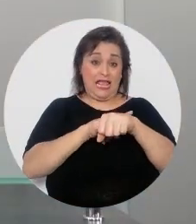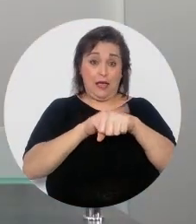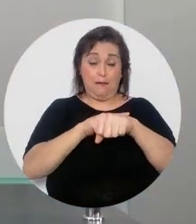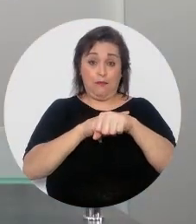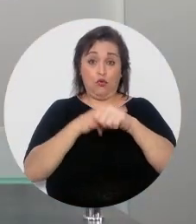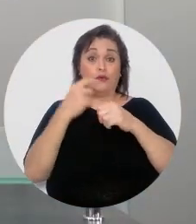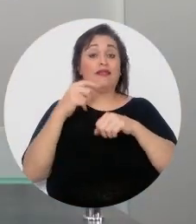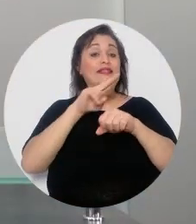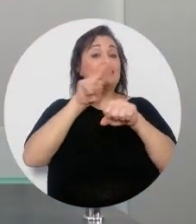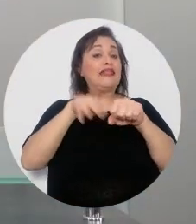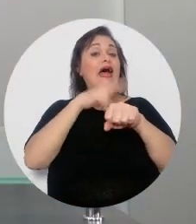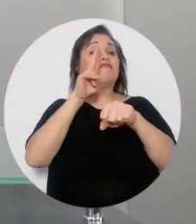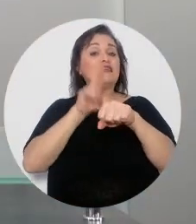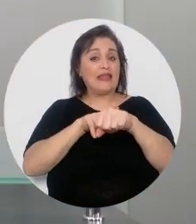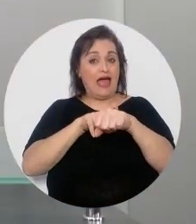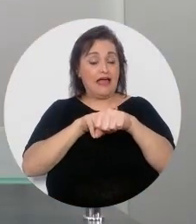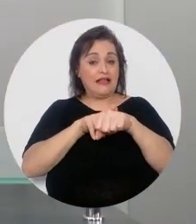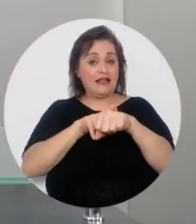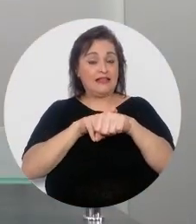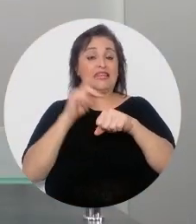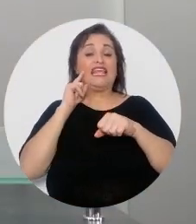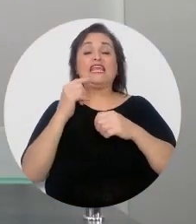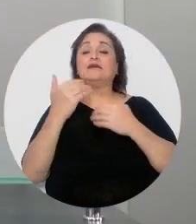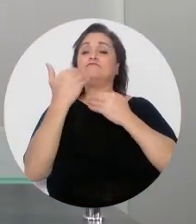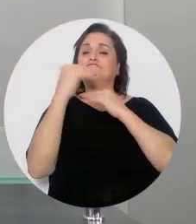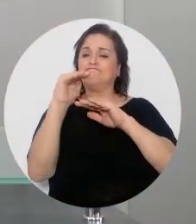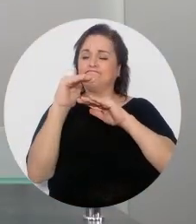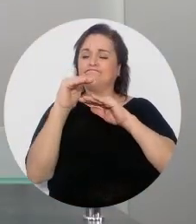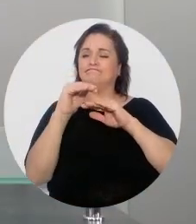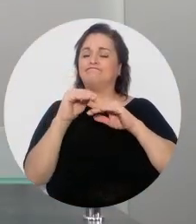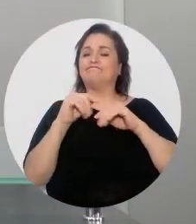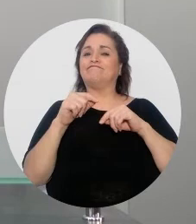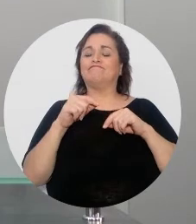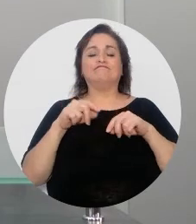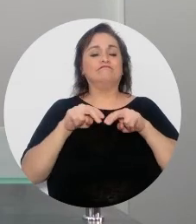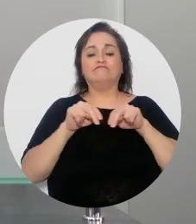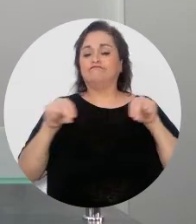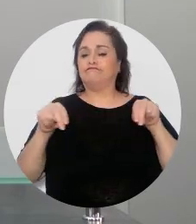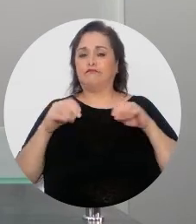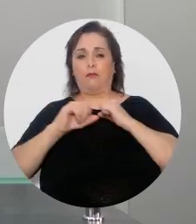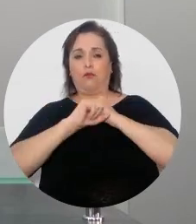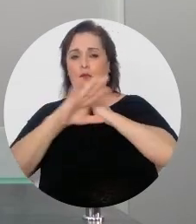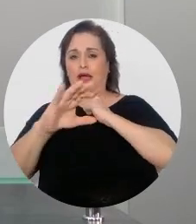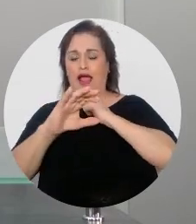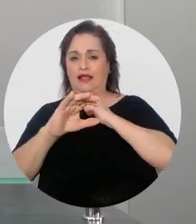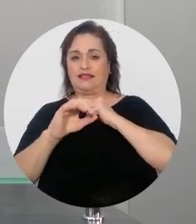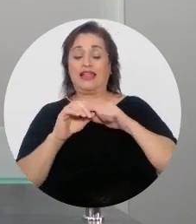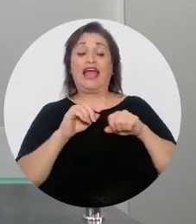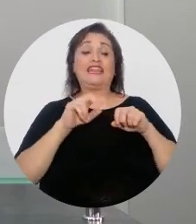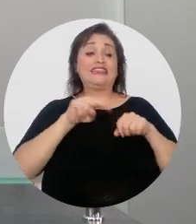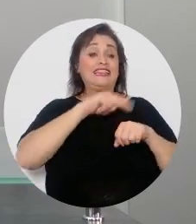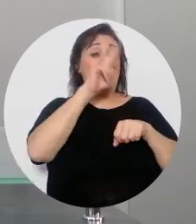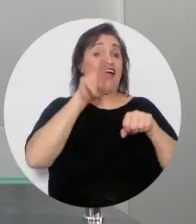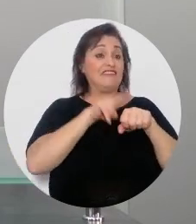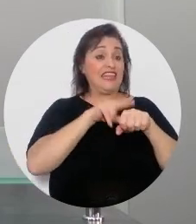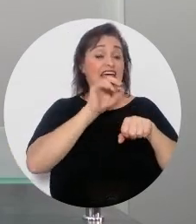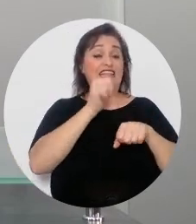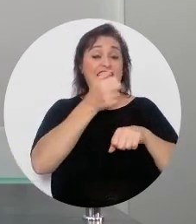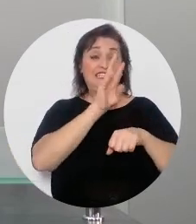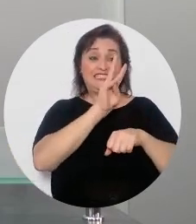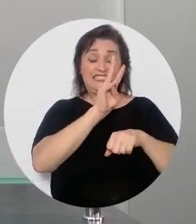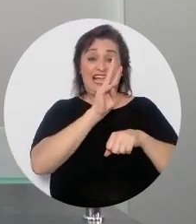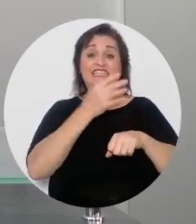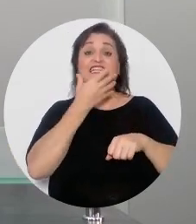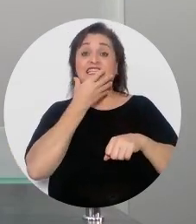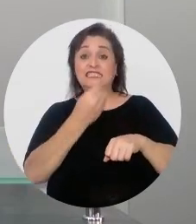conocidos como la tregua navideña y la veda electoral. La tregua navideña va del 16 de